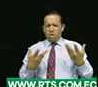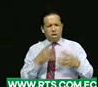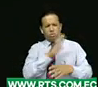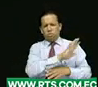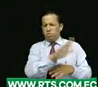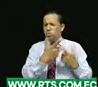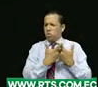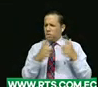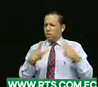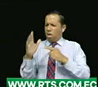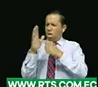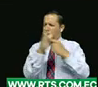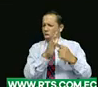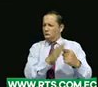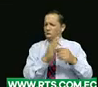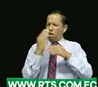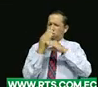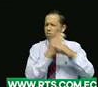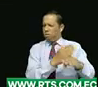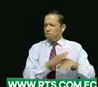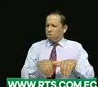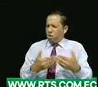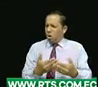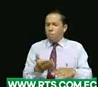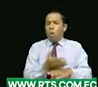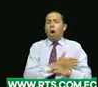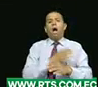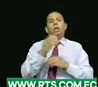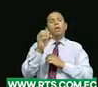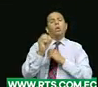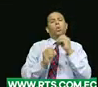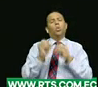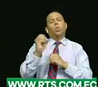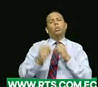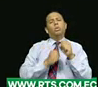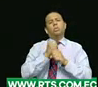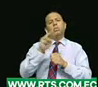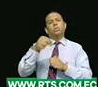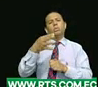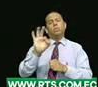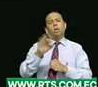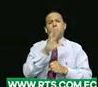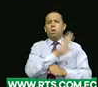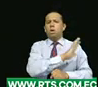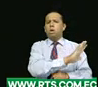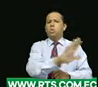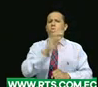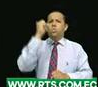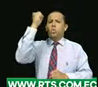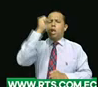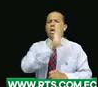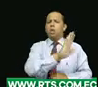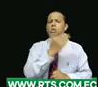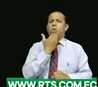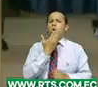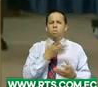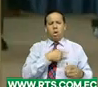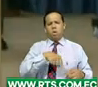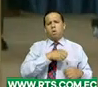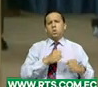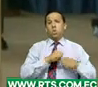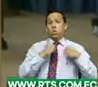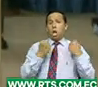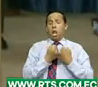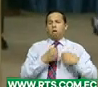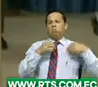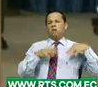los ecuatorianos y ecuatorianas que protestaron durante el mes de octubre en el uso legítimo de un derecho. La protesta social. El jefe